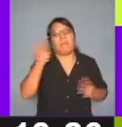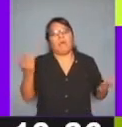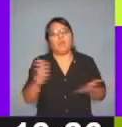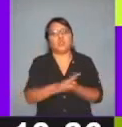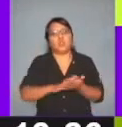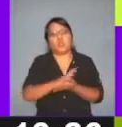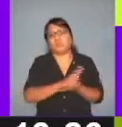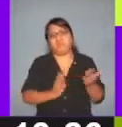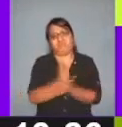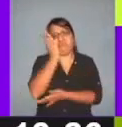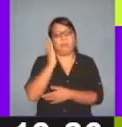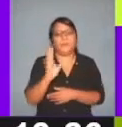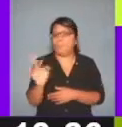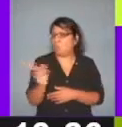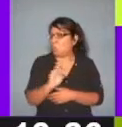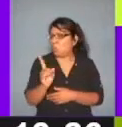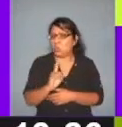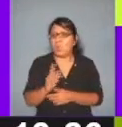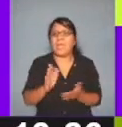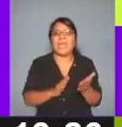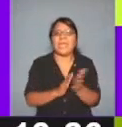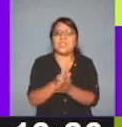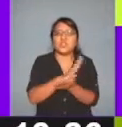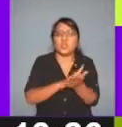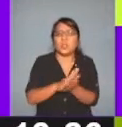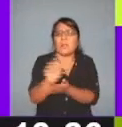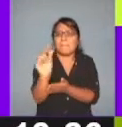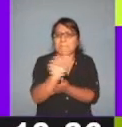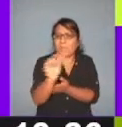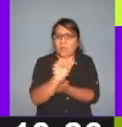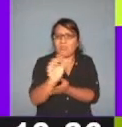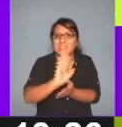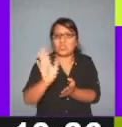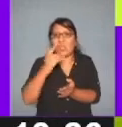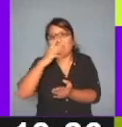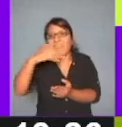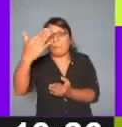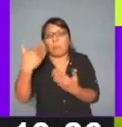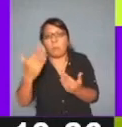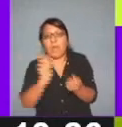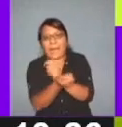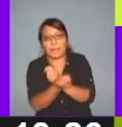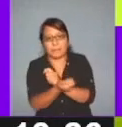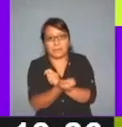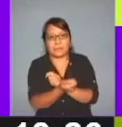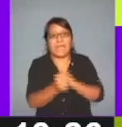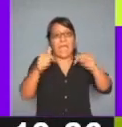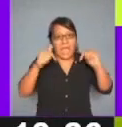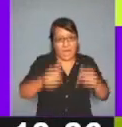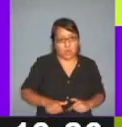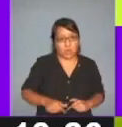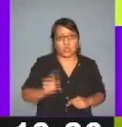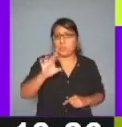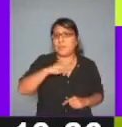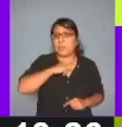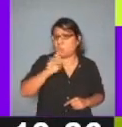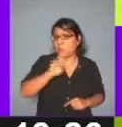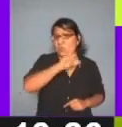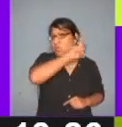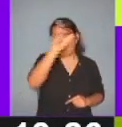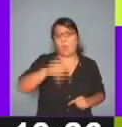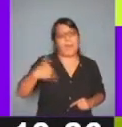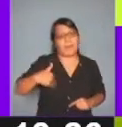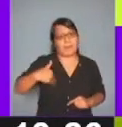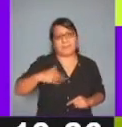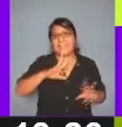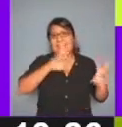definitiva no no es así es una solución provisoria por las circunstancias en las cuales se está en estos momentos no solamente en la provincia de jujui sino en el país con el